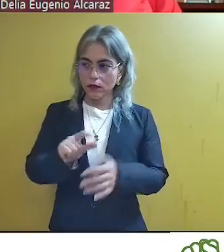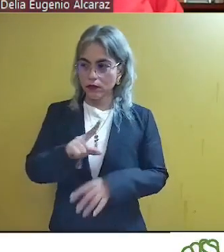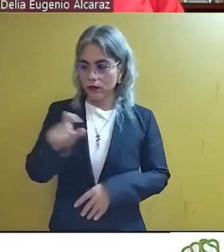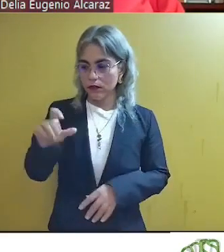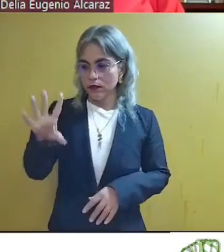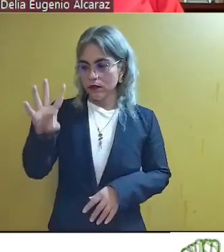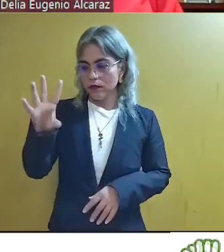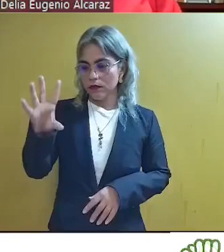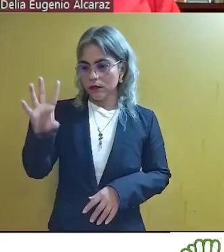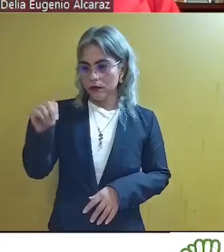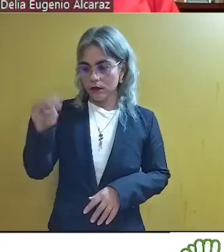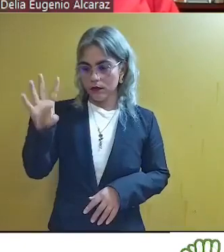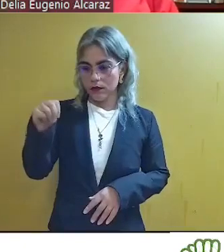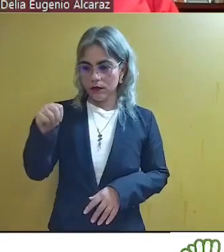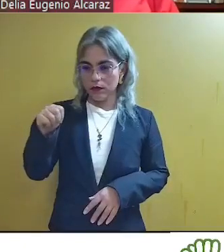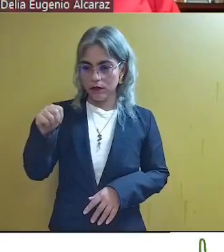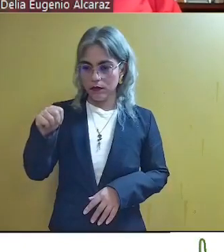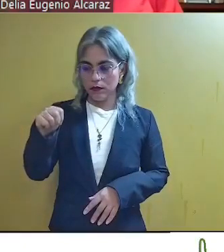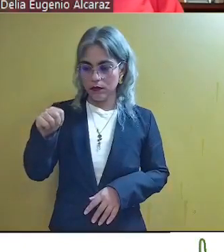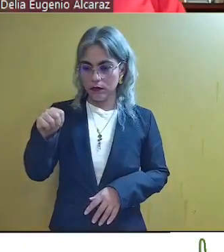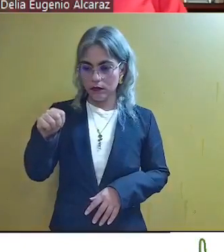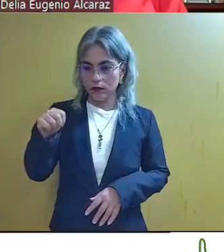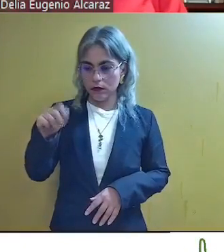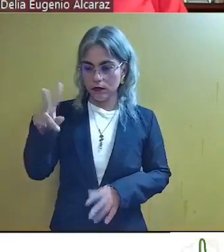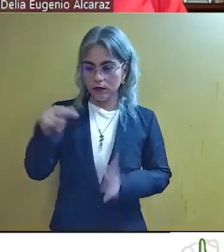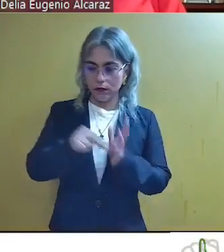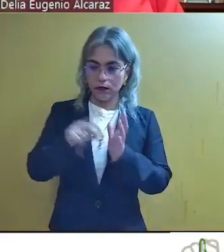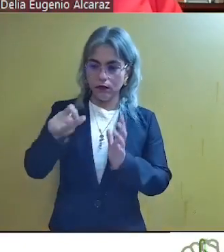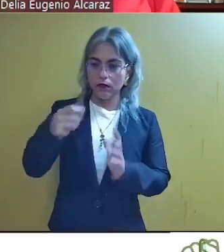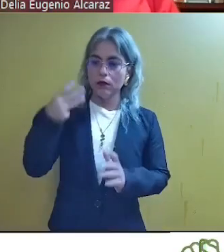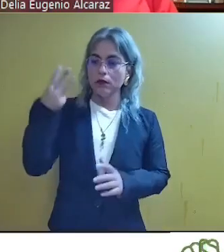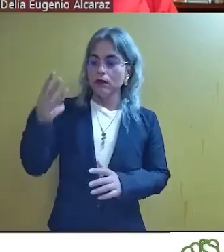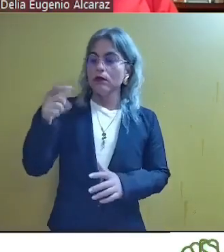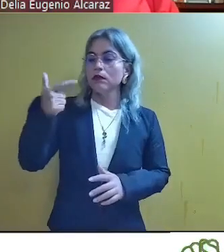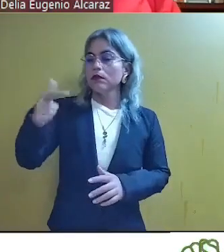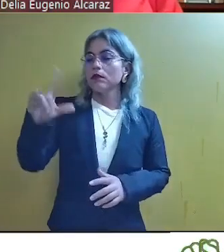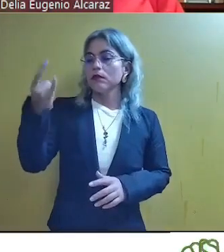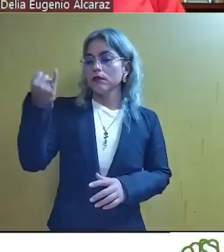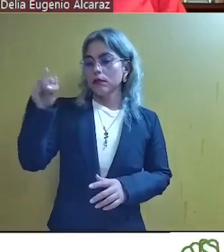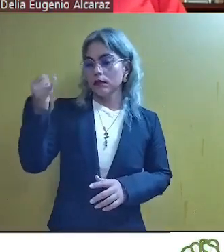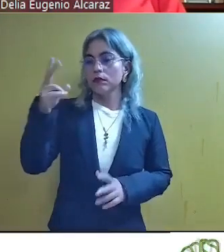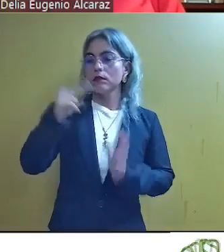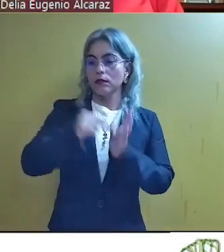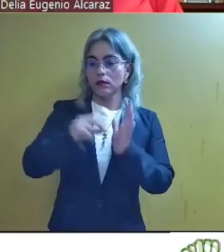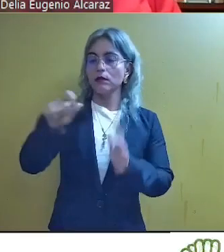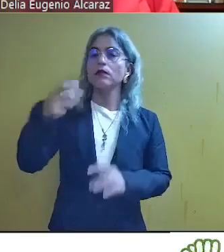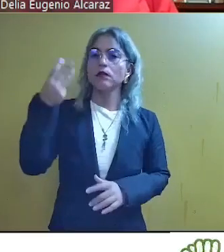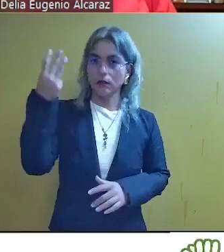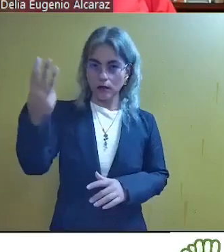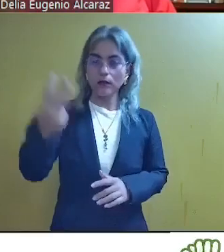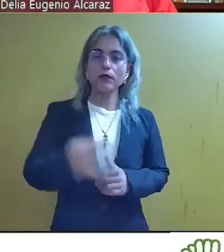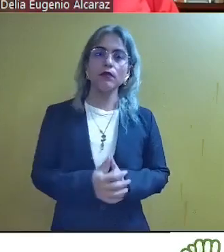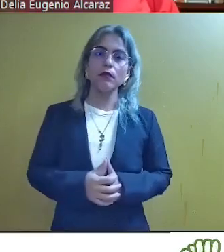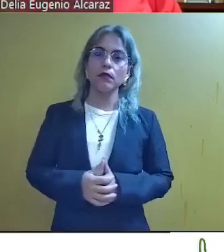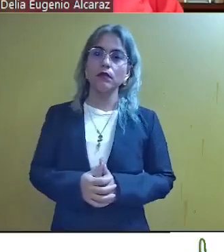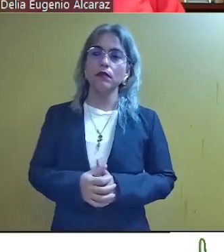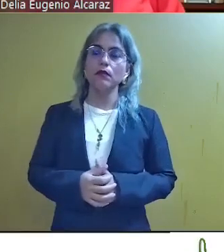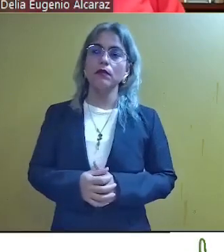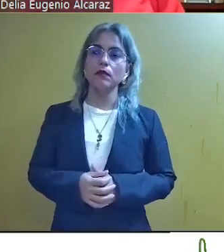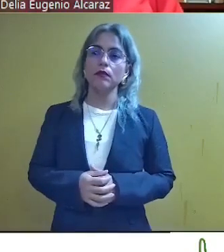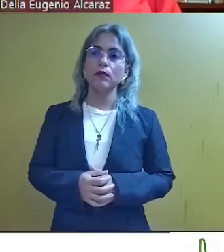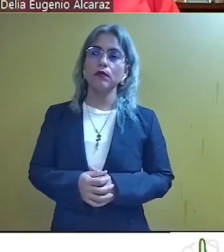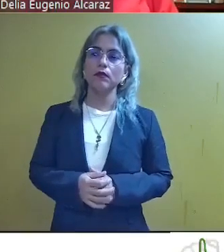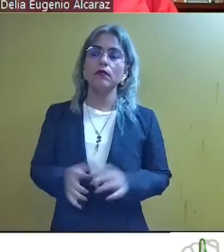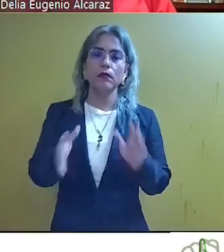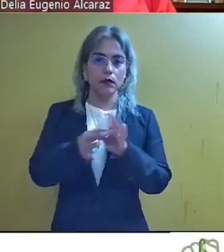109 del diagonal 2023, de fecha 7 de julio del 2023, cuyo asunto